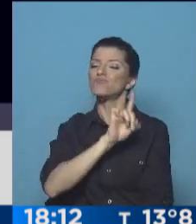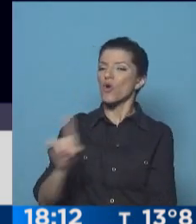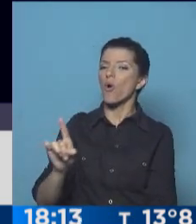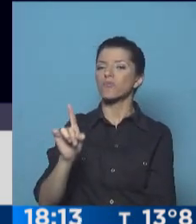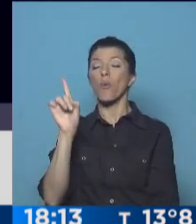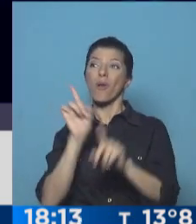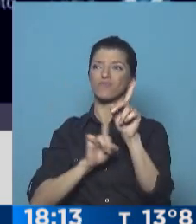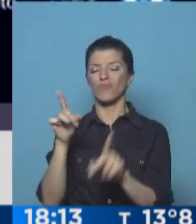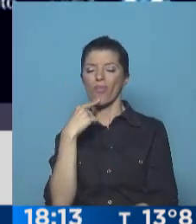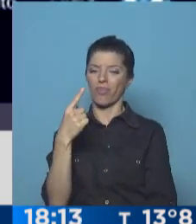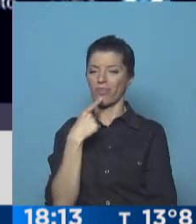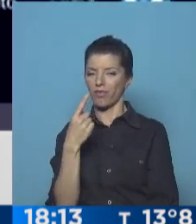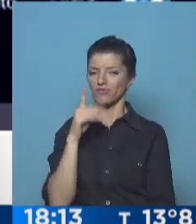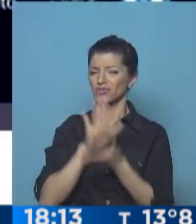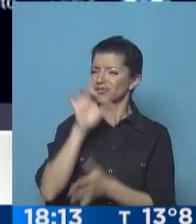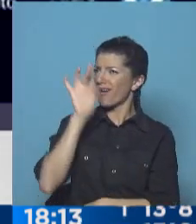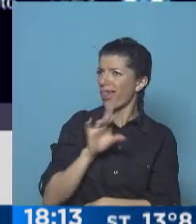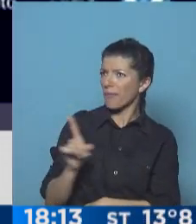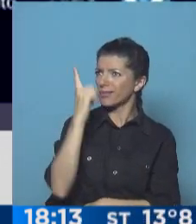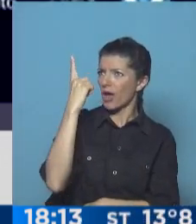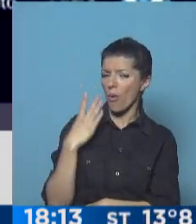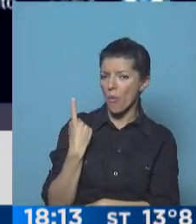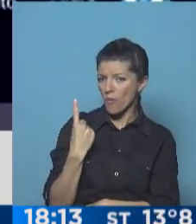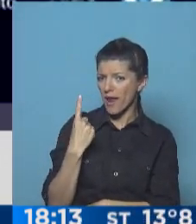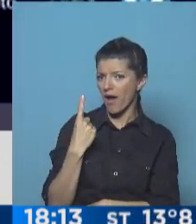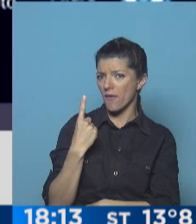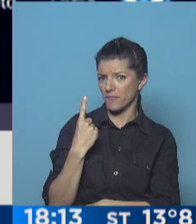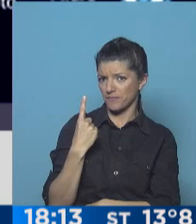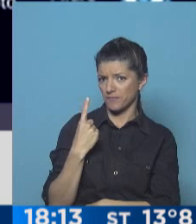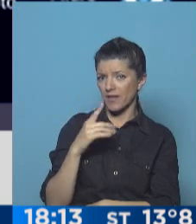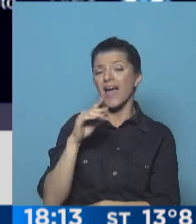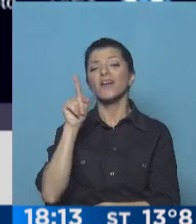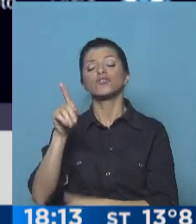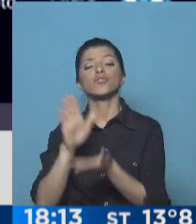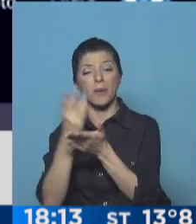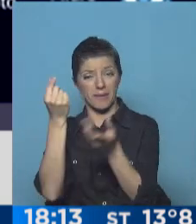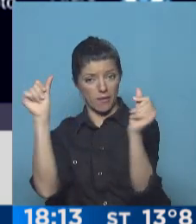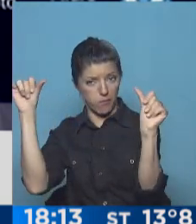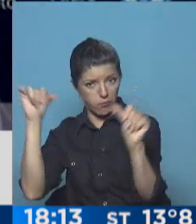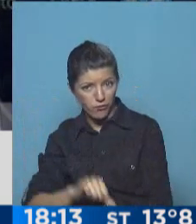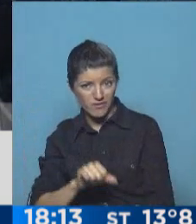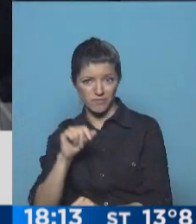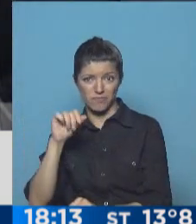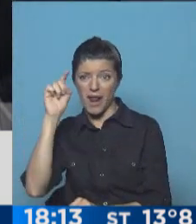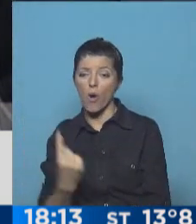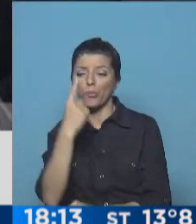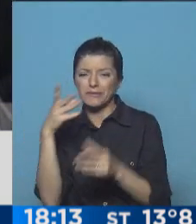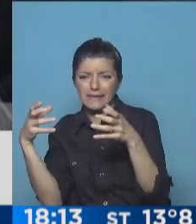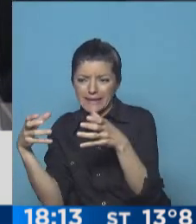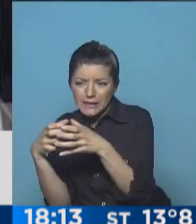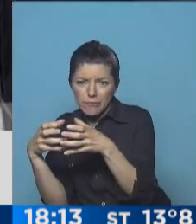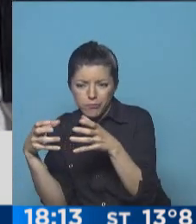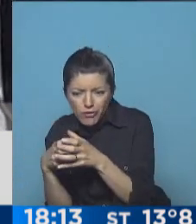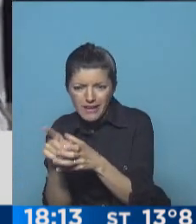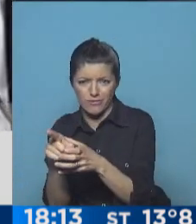algunos pregonan de mover solamente un indicador que se llama devaluación para beneficiar a un pequeño sector